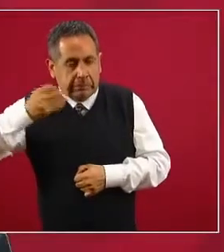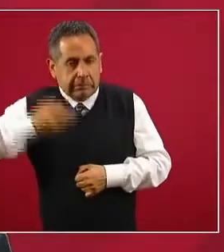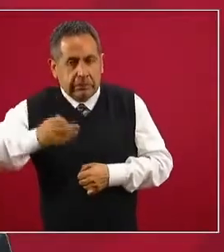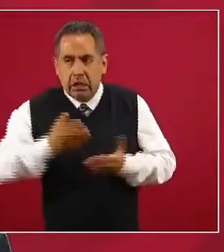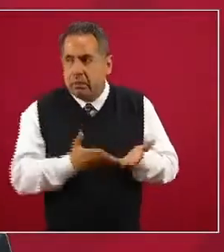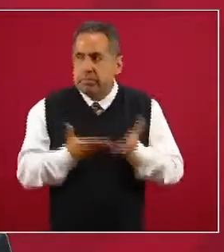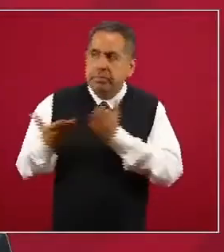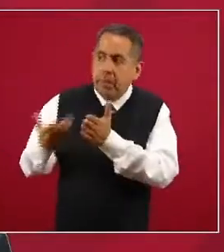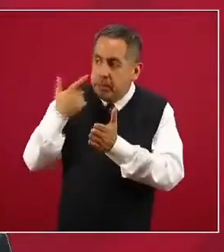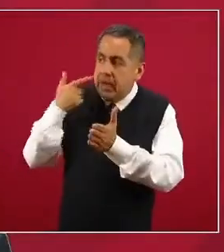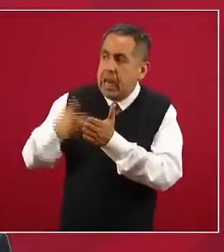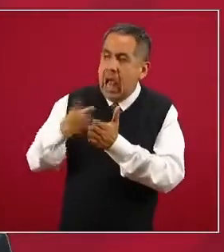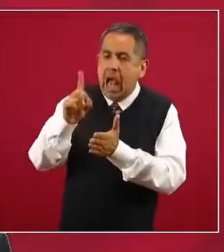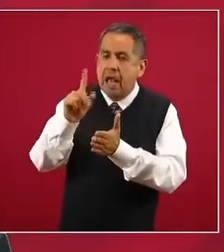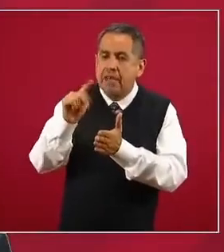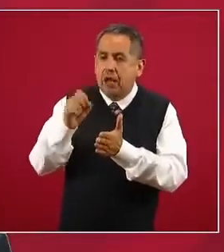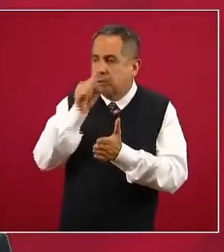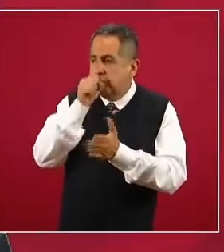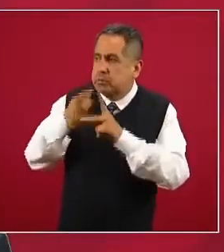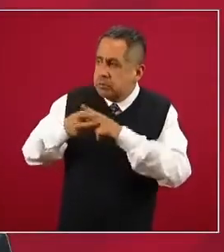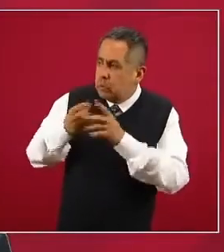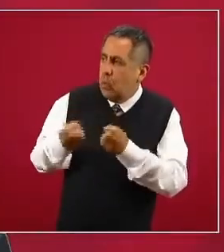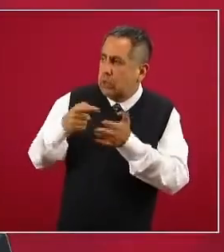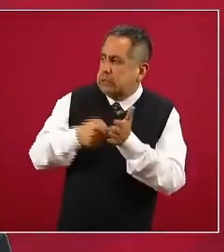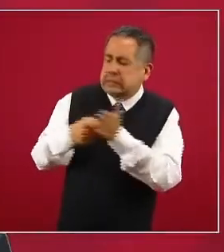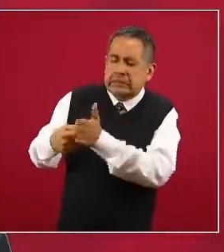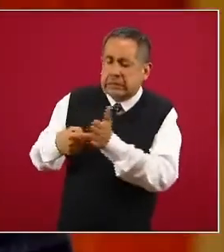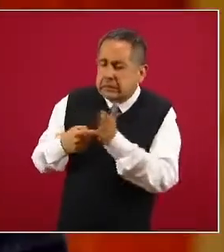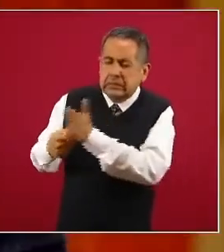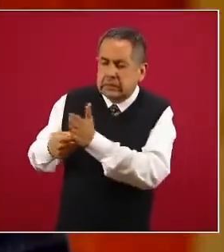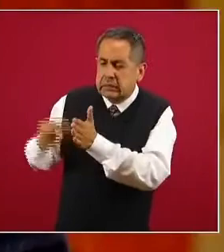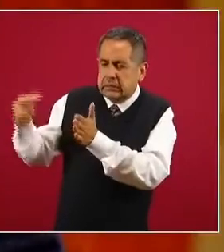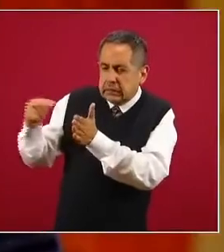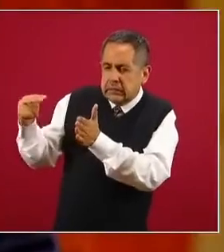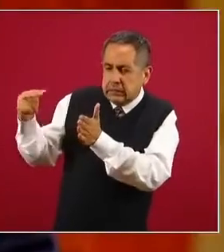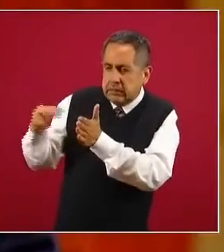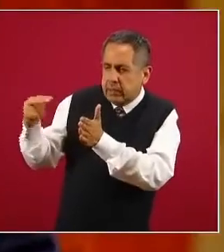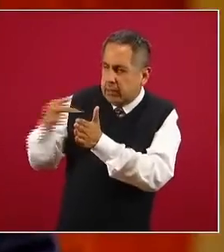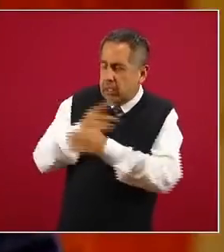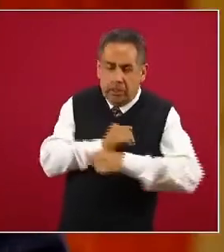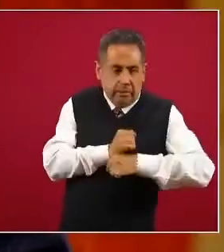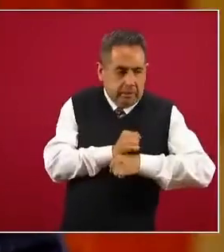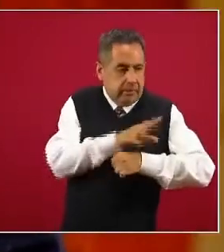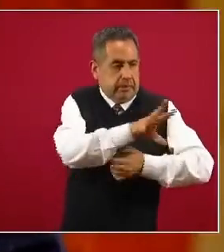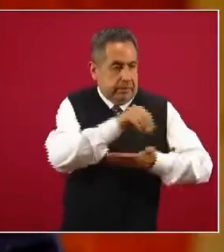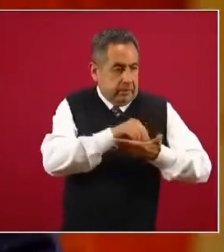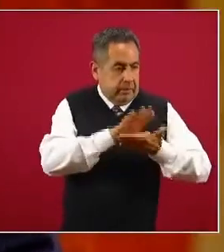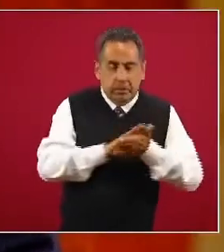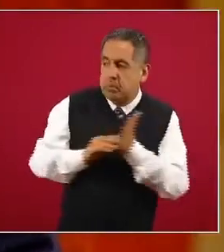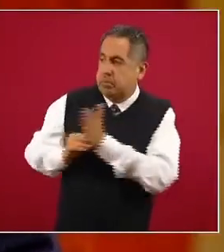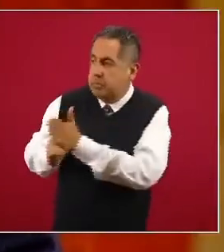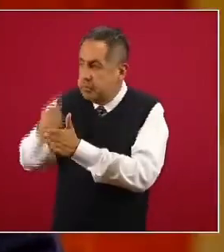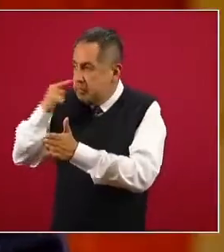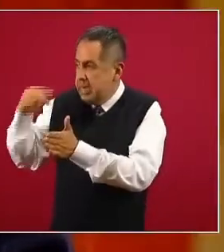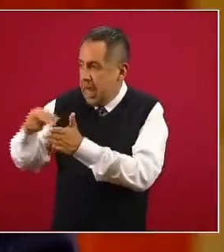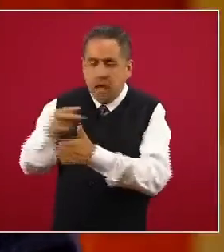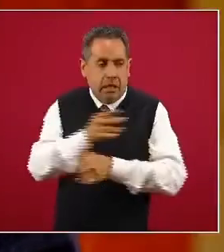expone periódicamente, a veces casi en tiempo real, los datos de la